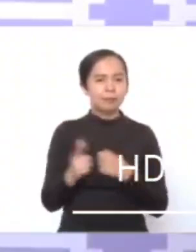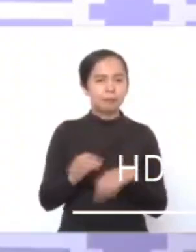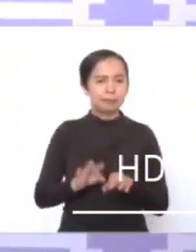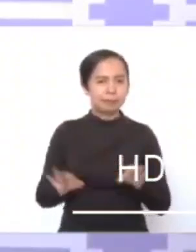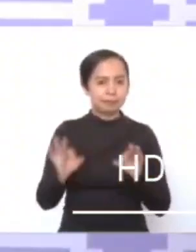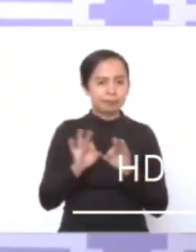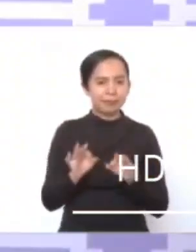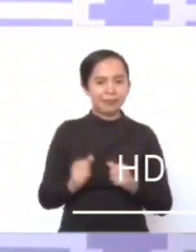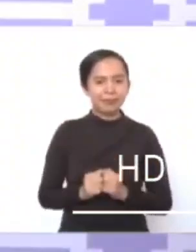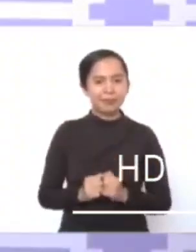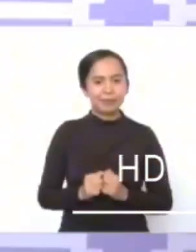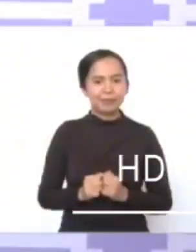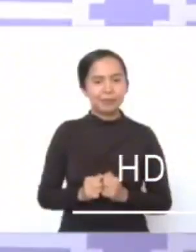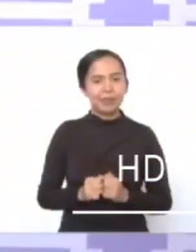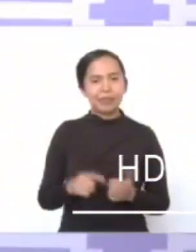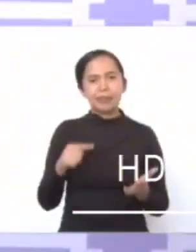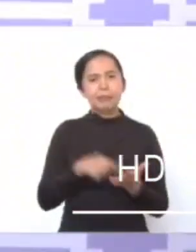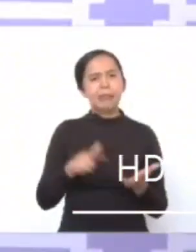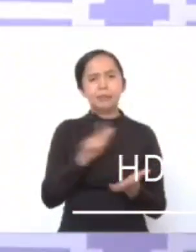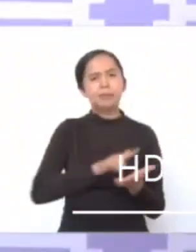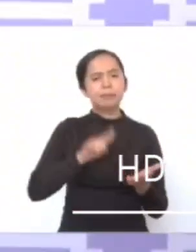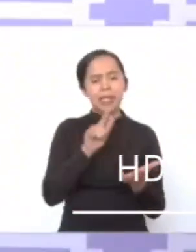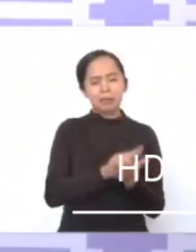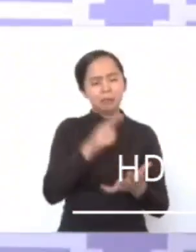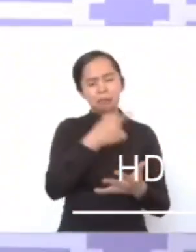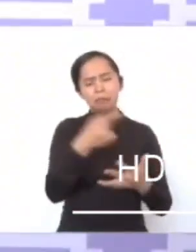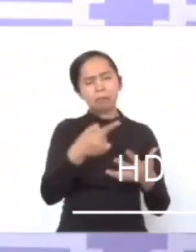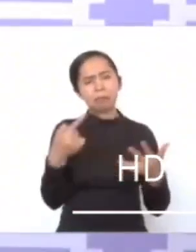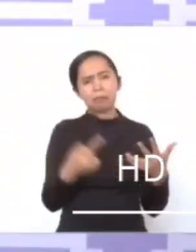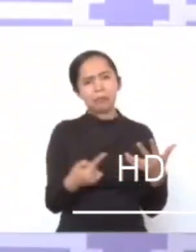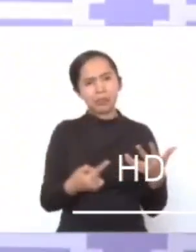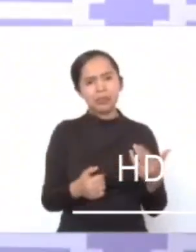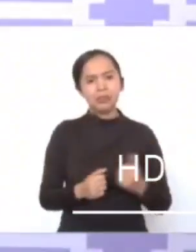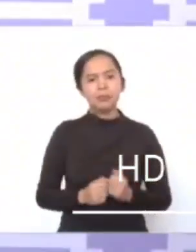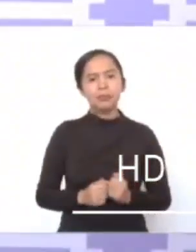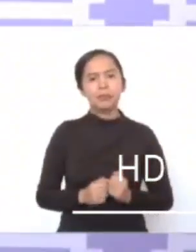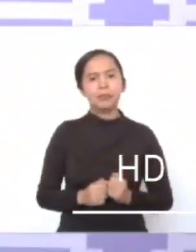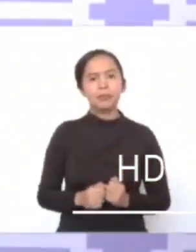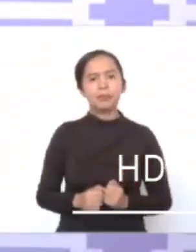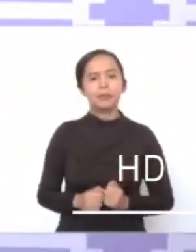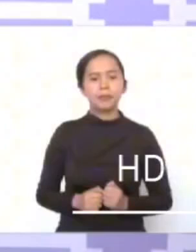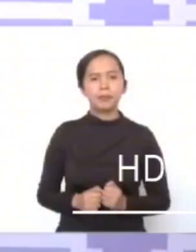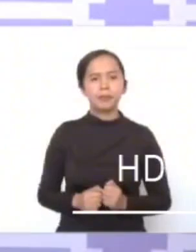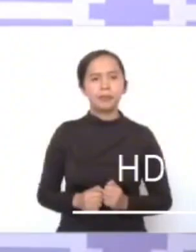de reformas a leyes, muchas reformas. Llevamos unos